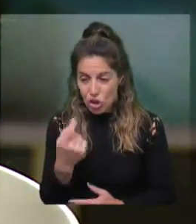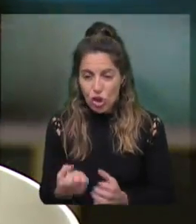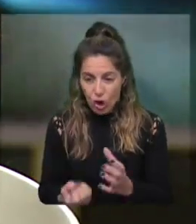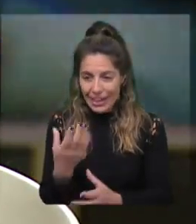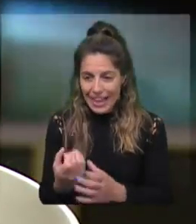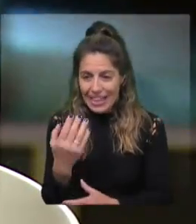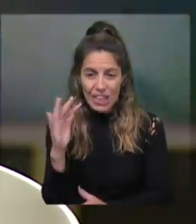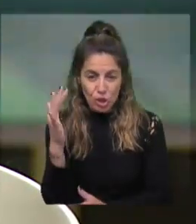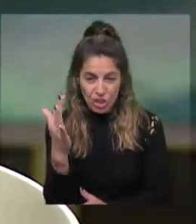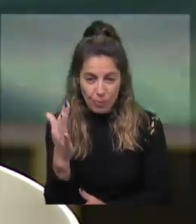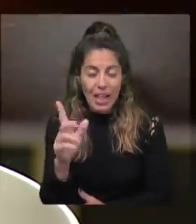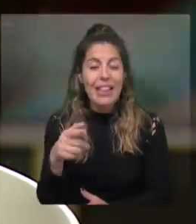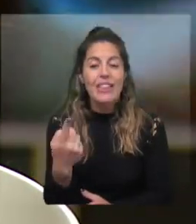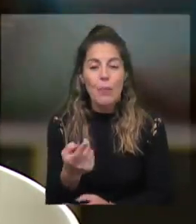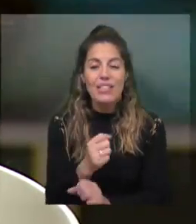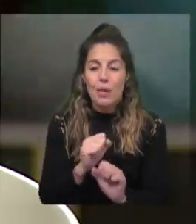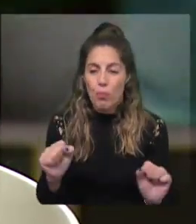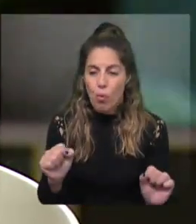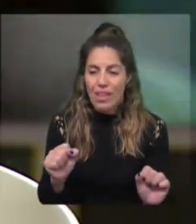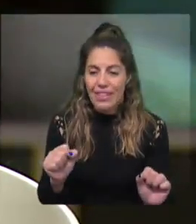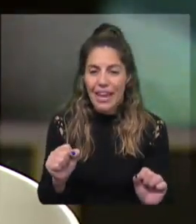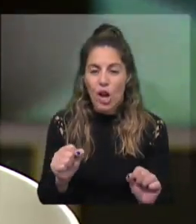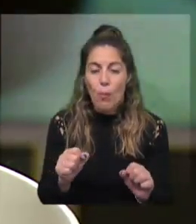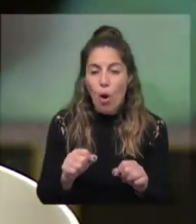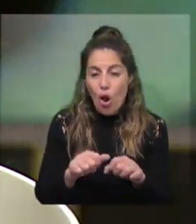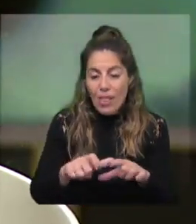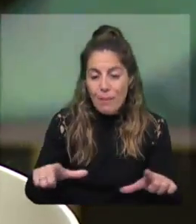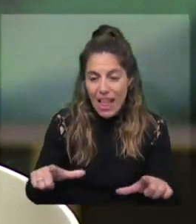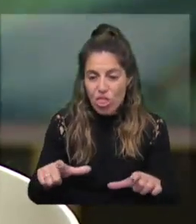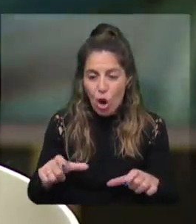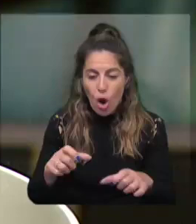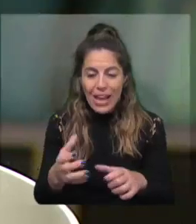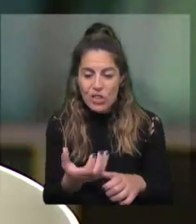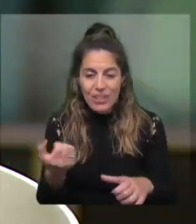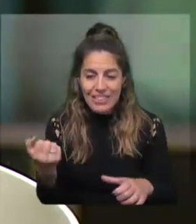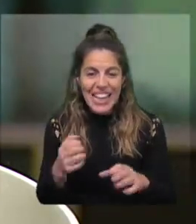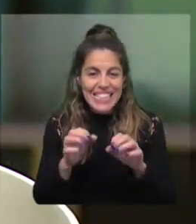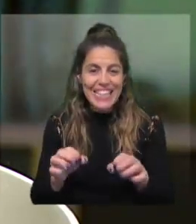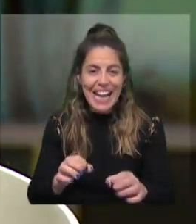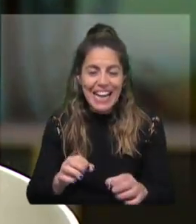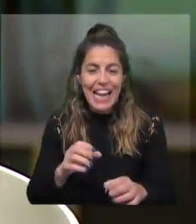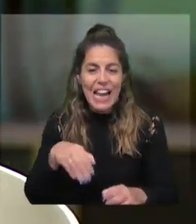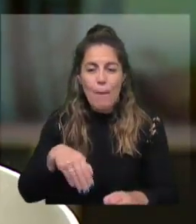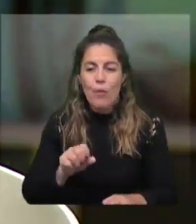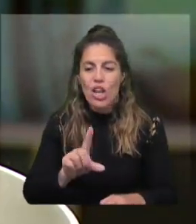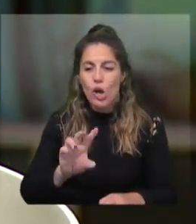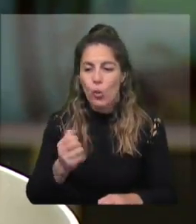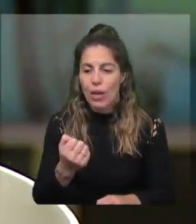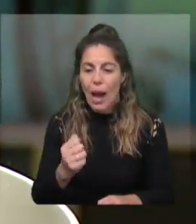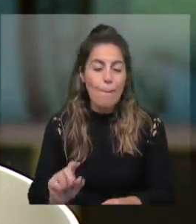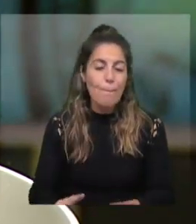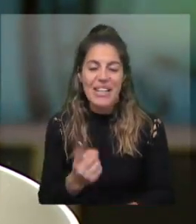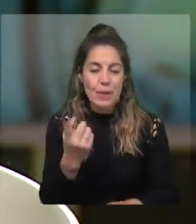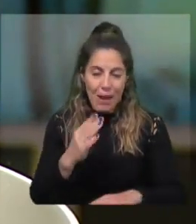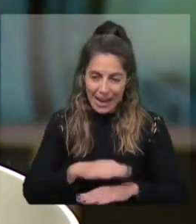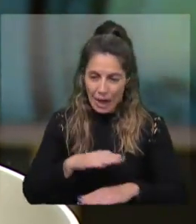Después otra cosa es que se puede ir como purificando ese extracto y llegar a la molécula que es la principal